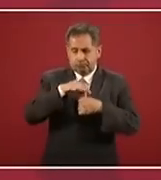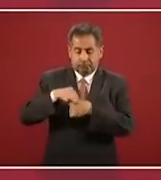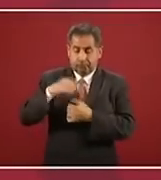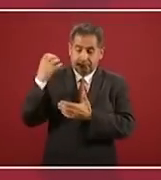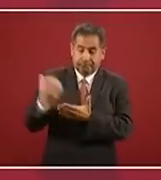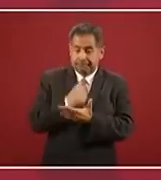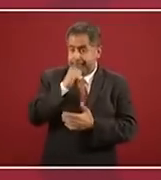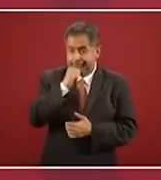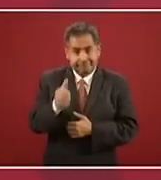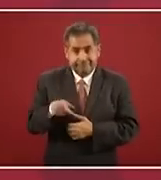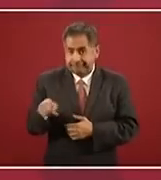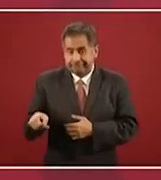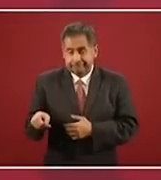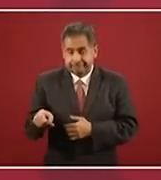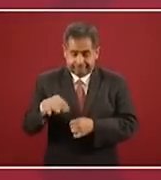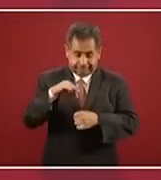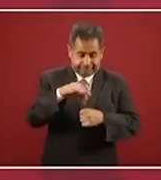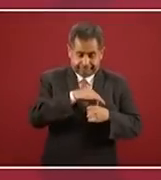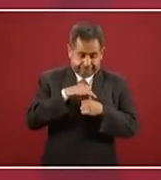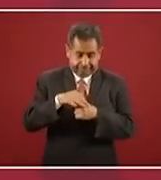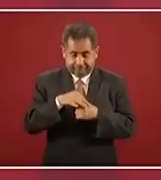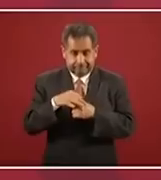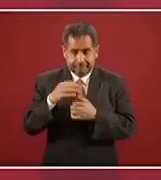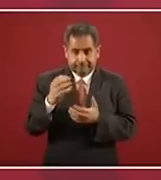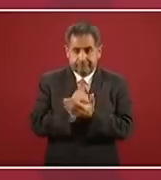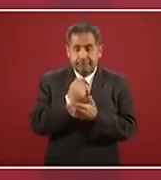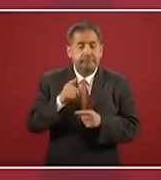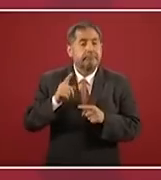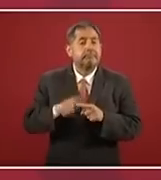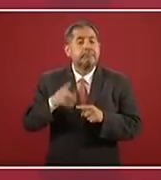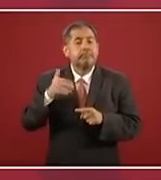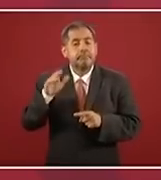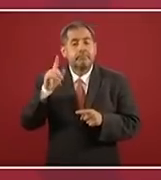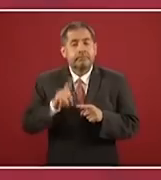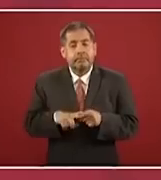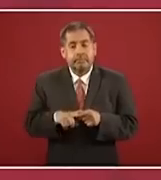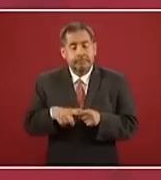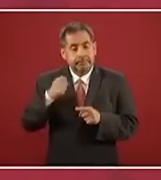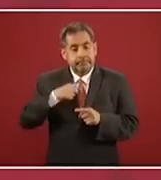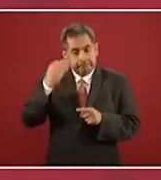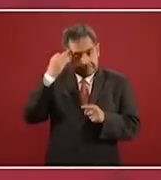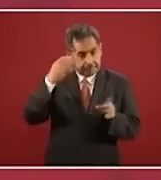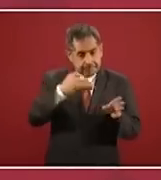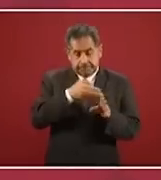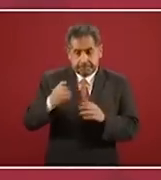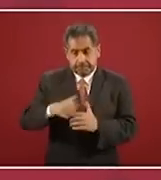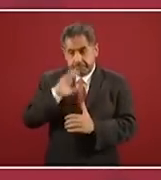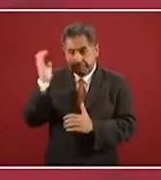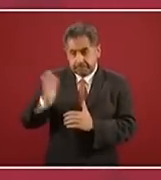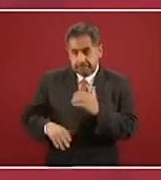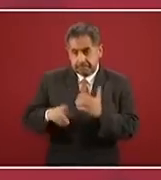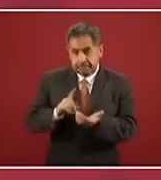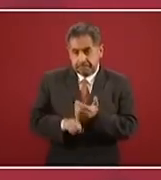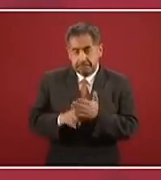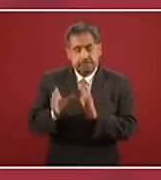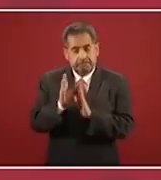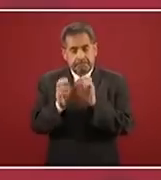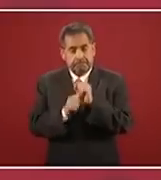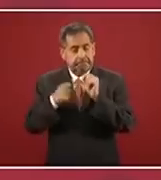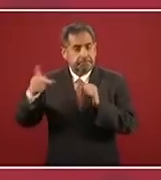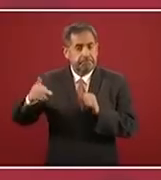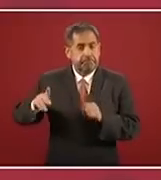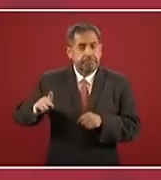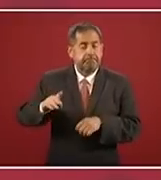el gobierno electo el presidente que fue electo cuyo período termine según la constitución